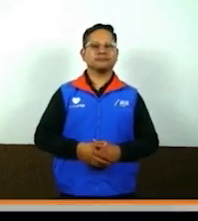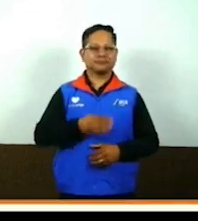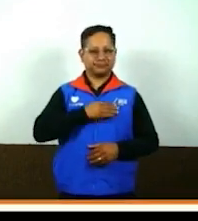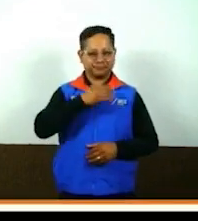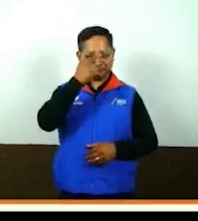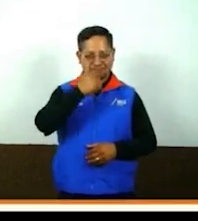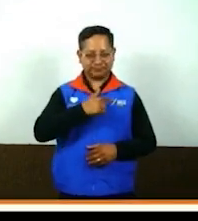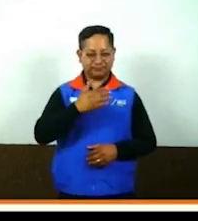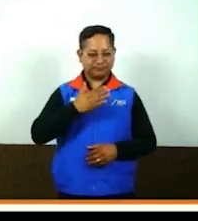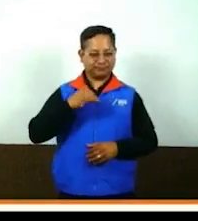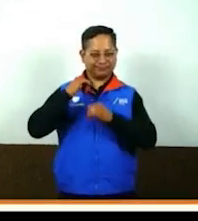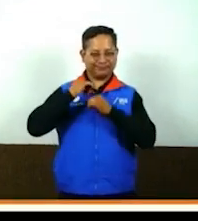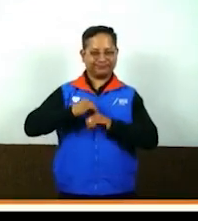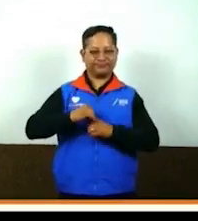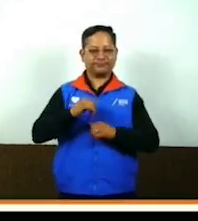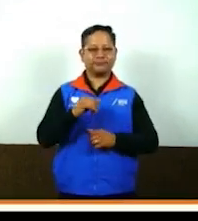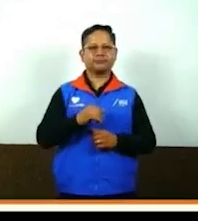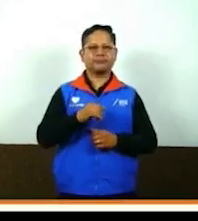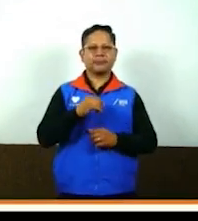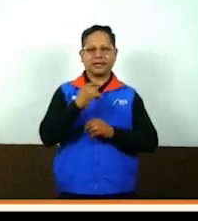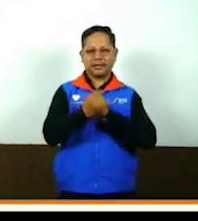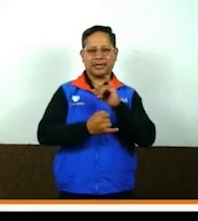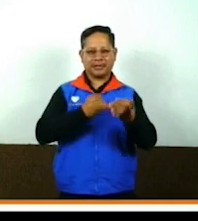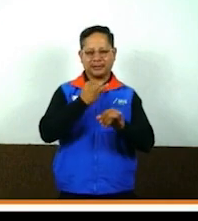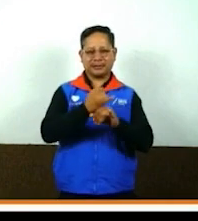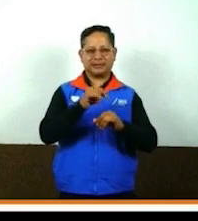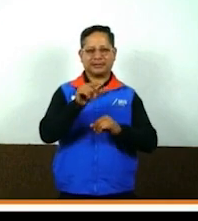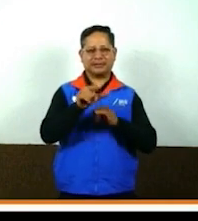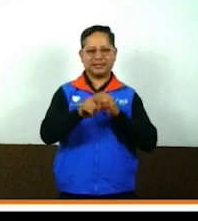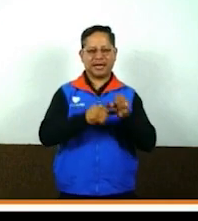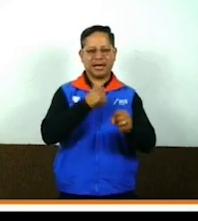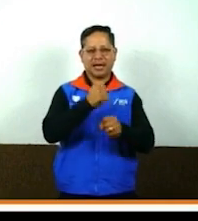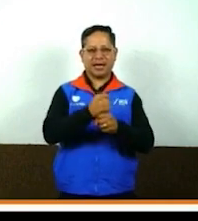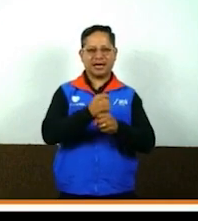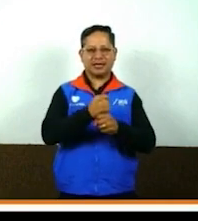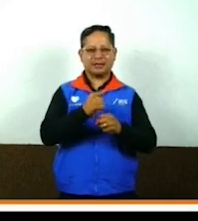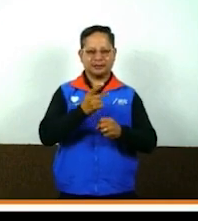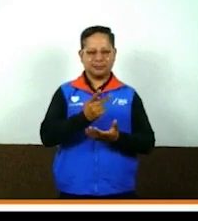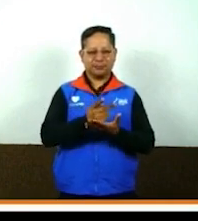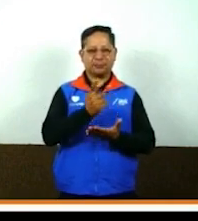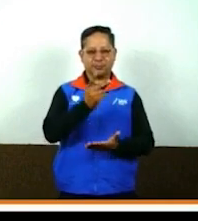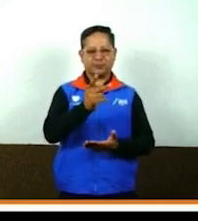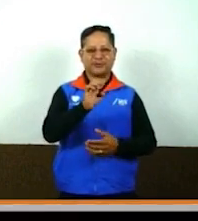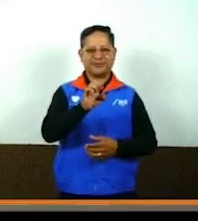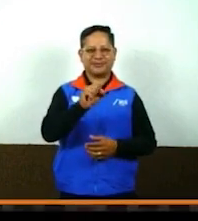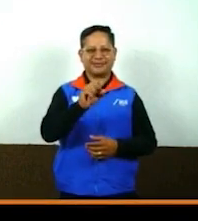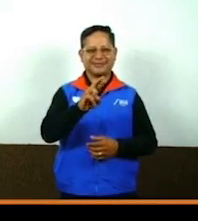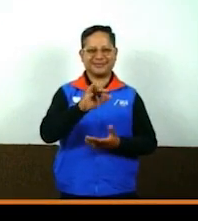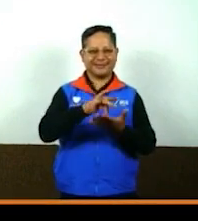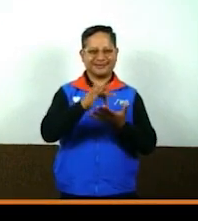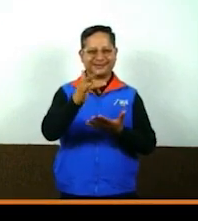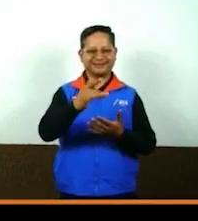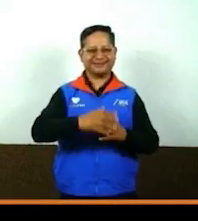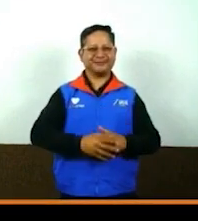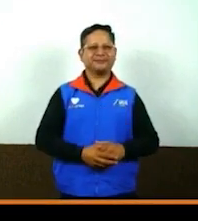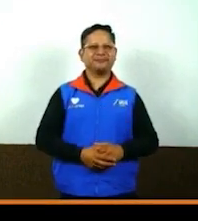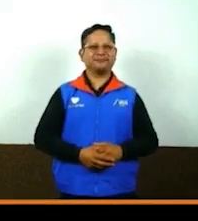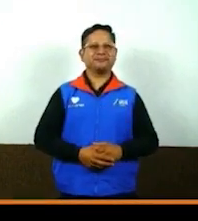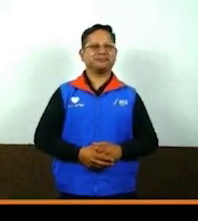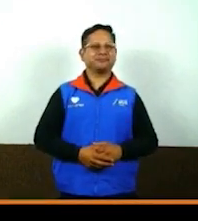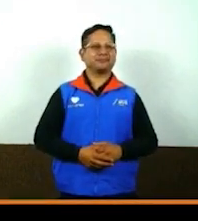Buenas noches, yo represento a Genoma Lab Internacional y tenemos 17 años con el distintivo. Gracias.